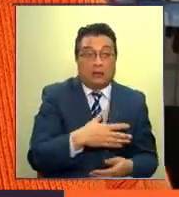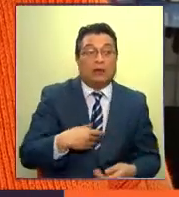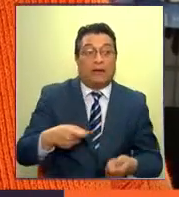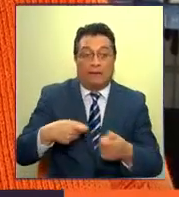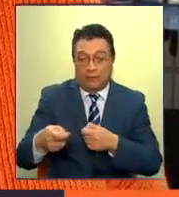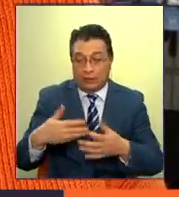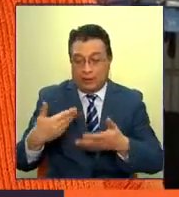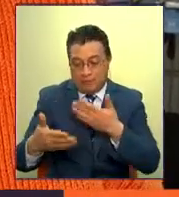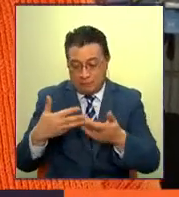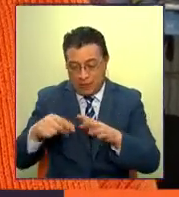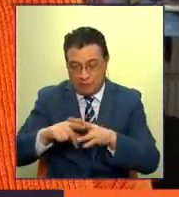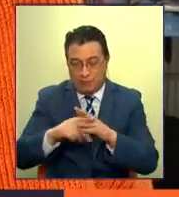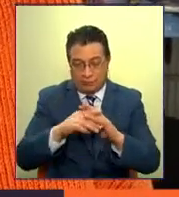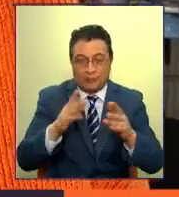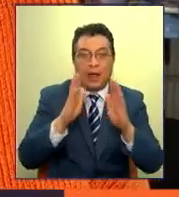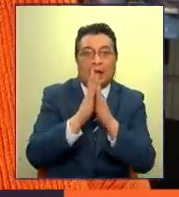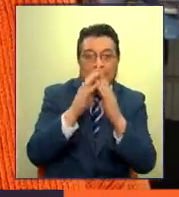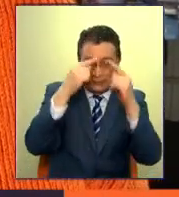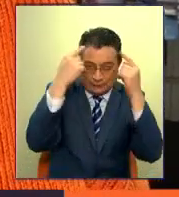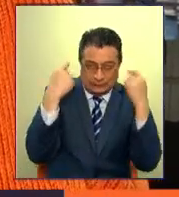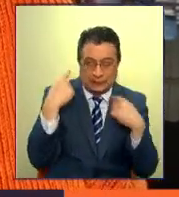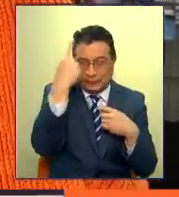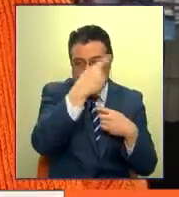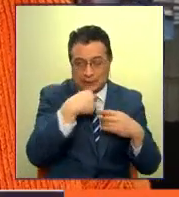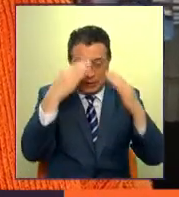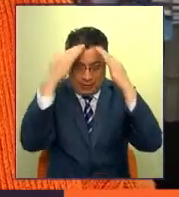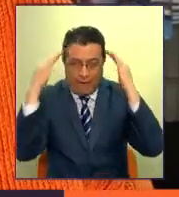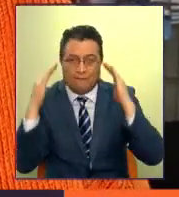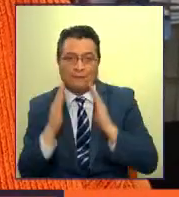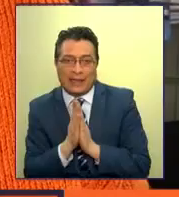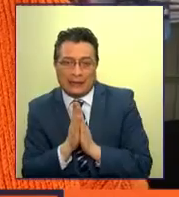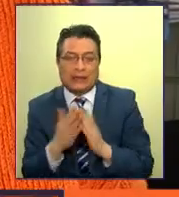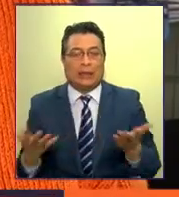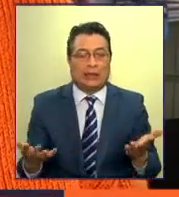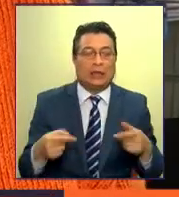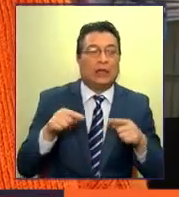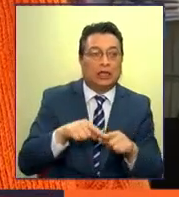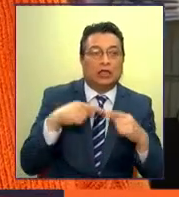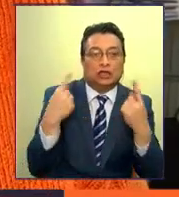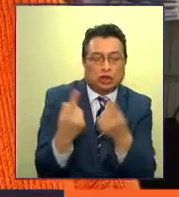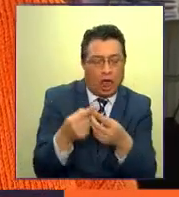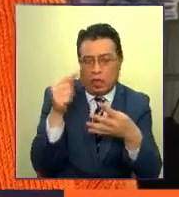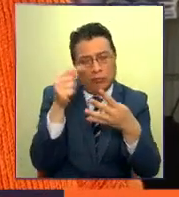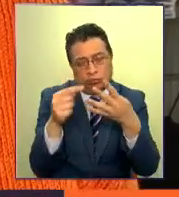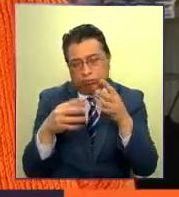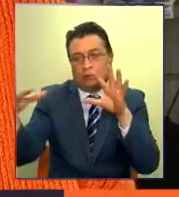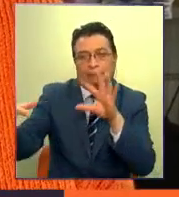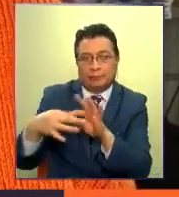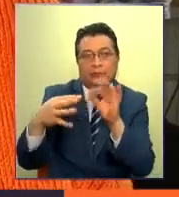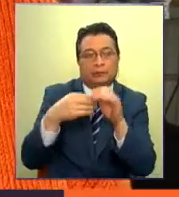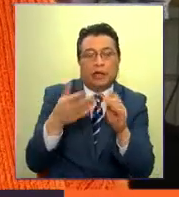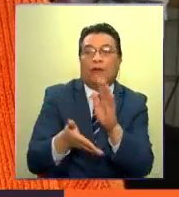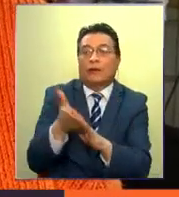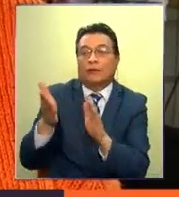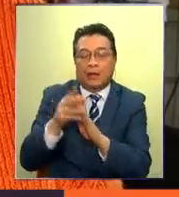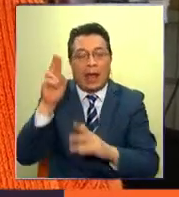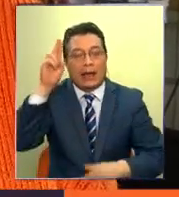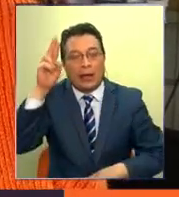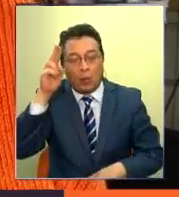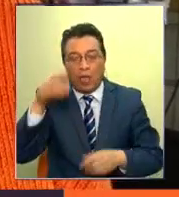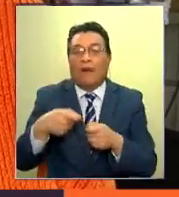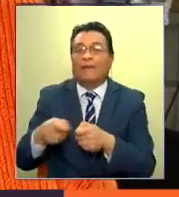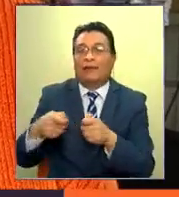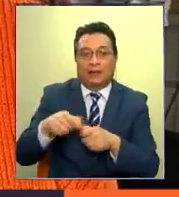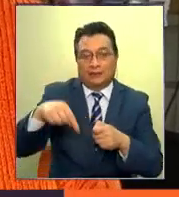artesanía, artículos religiosos, vendía imágenes de la Virgen, todo lo que concierne a cositas para llevar como un recuerdo de acá